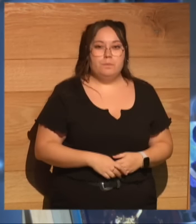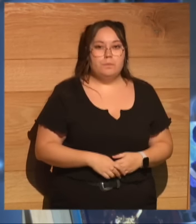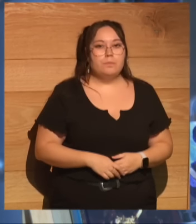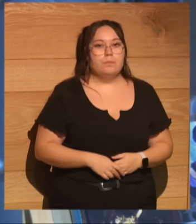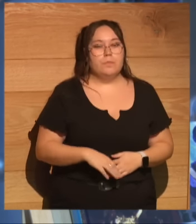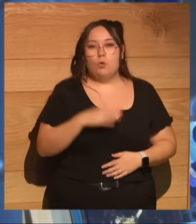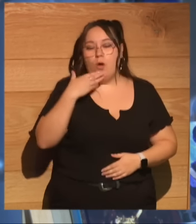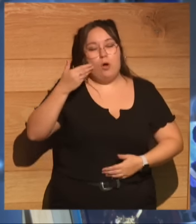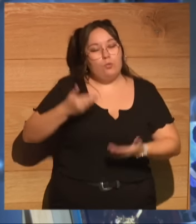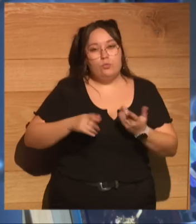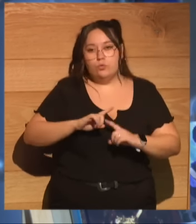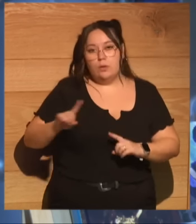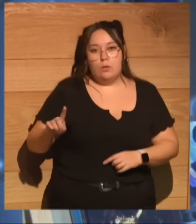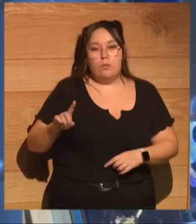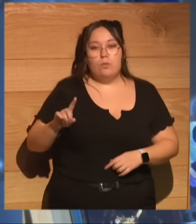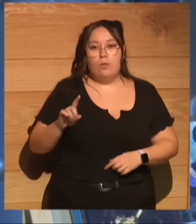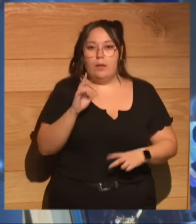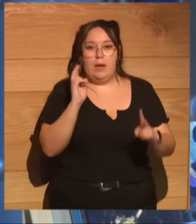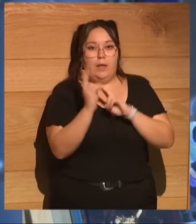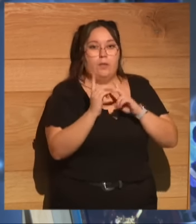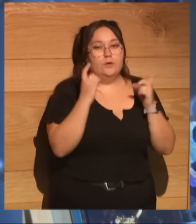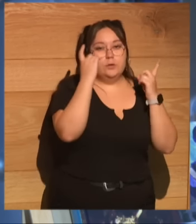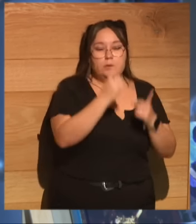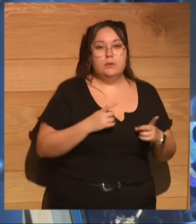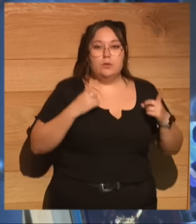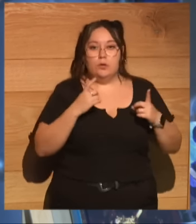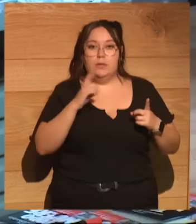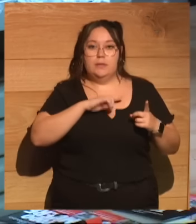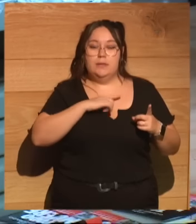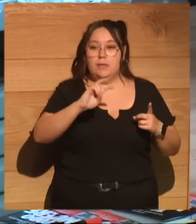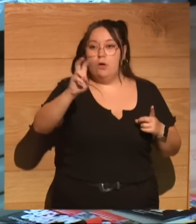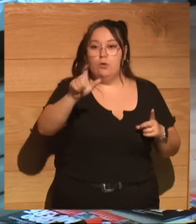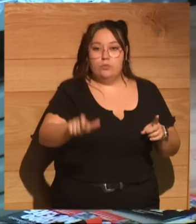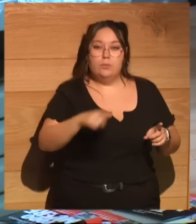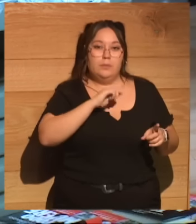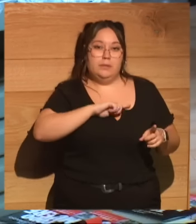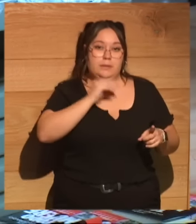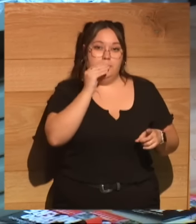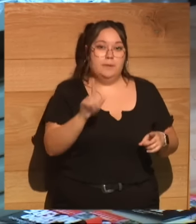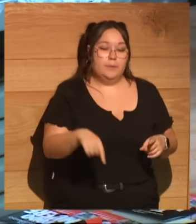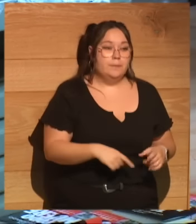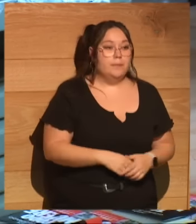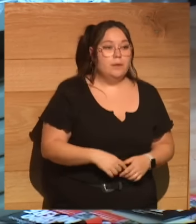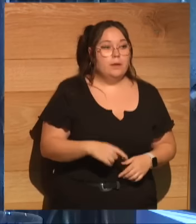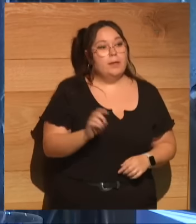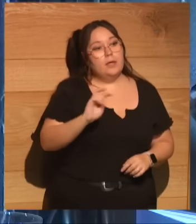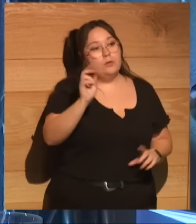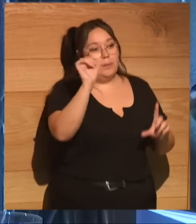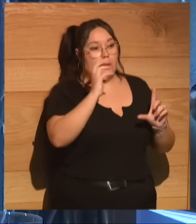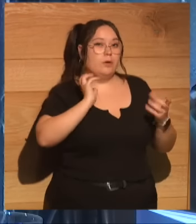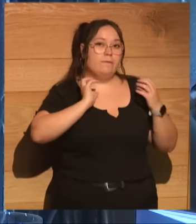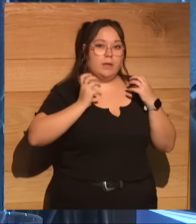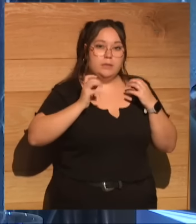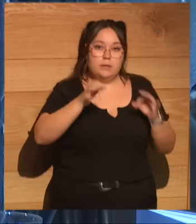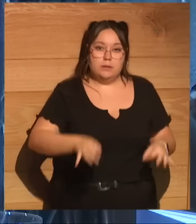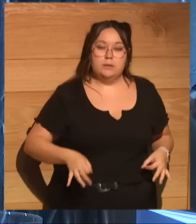a la injusticia de la reacción ante sus intentos denodados de hacer sentir bien a otro. ¿Y qué más películas aparte? Porque Frankenstein va a